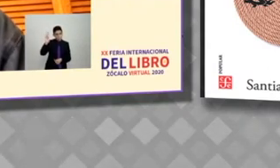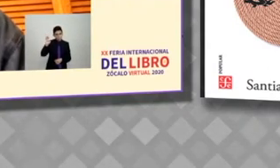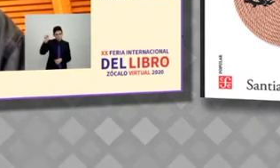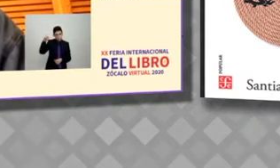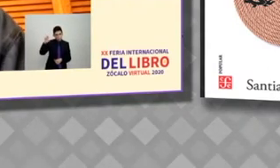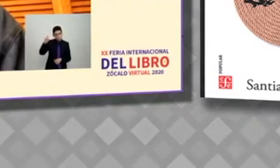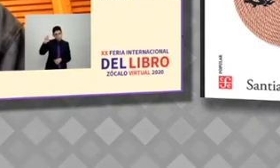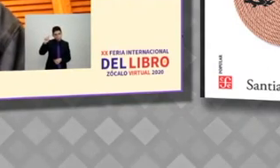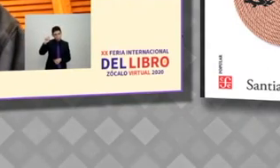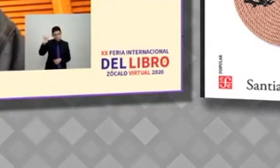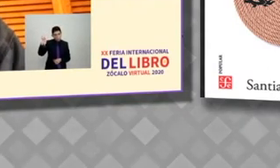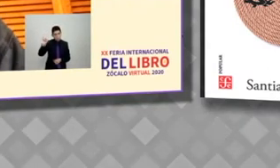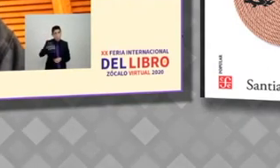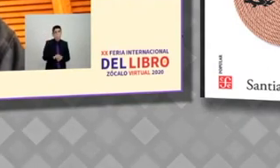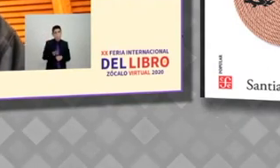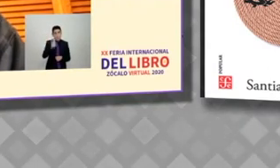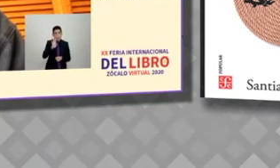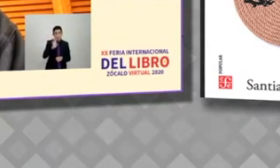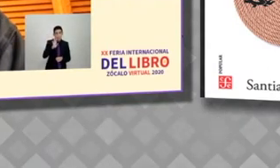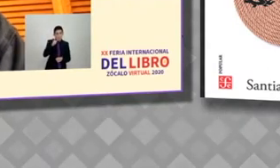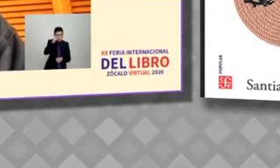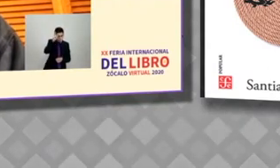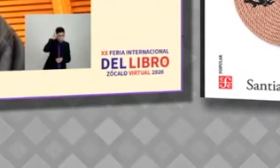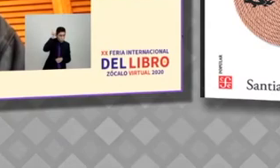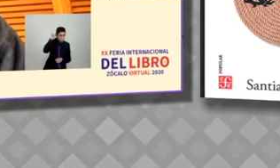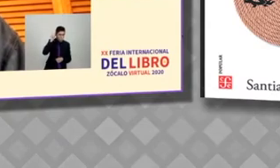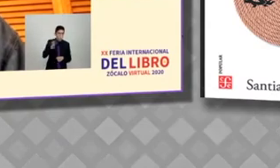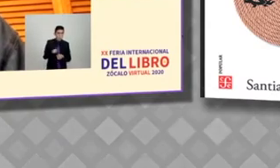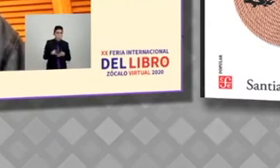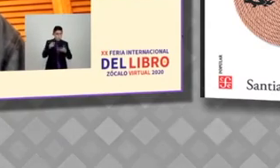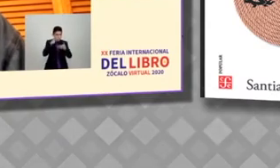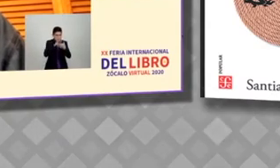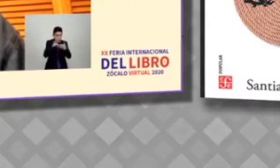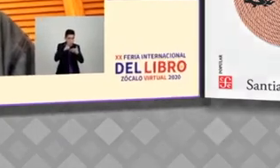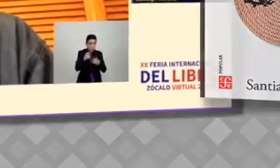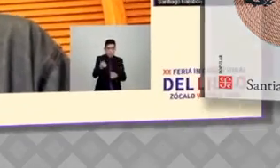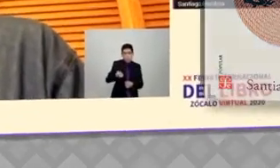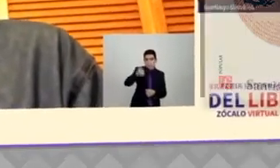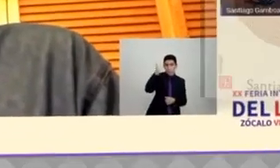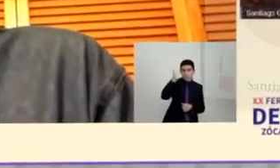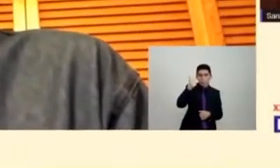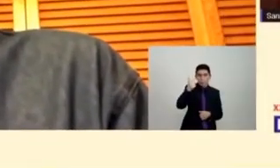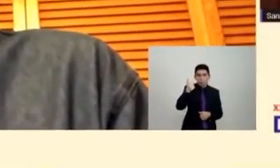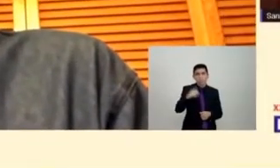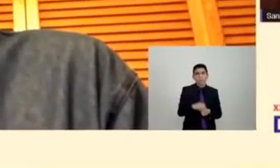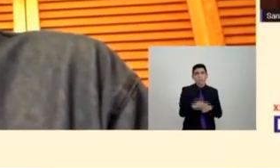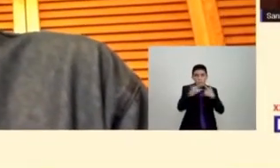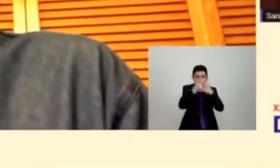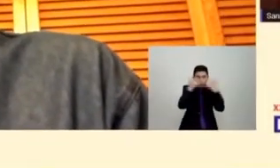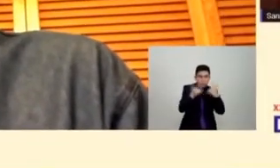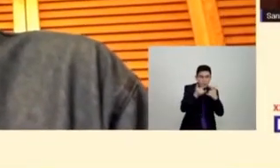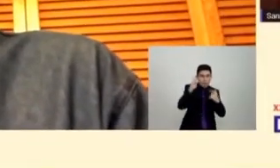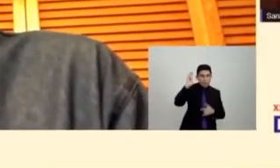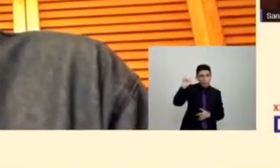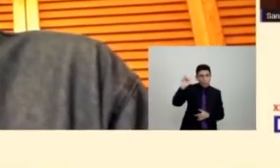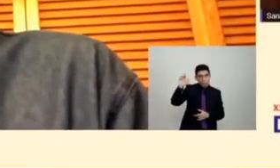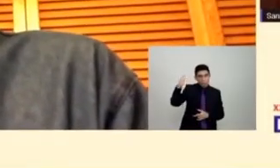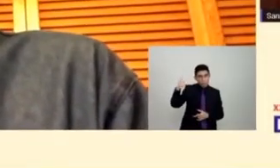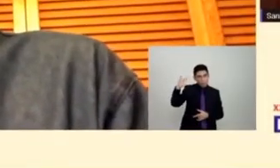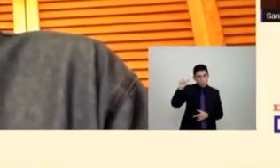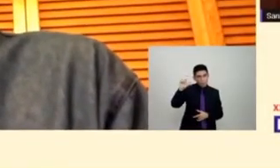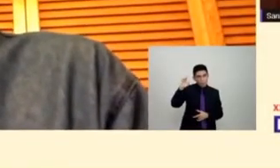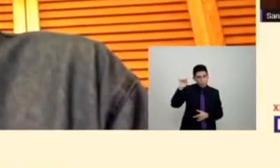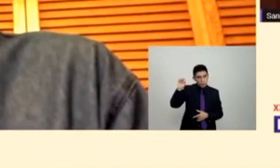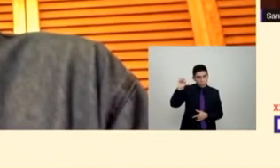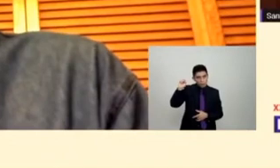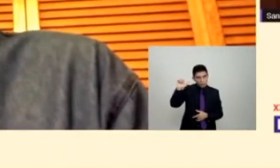como loco. Las primeras novelas de Vargas Llosa y algunas de las siguientes, en la que no pierde